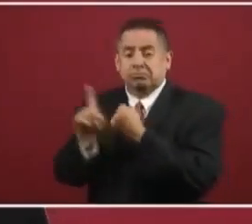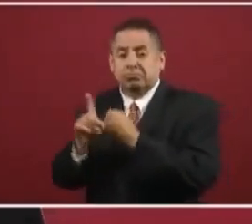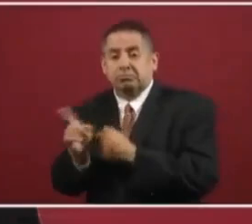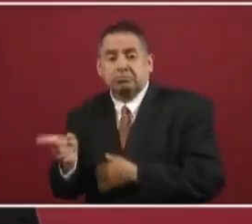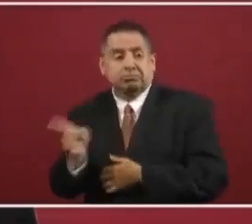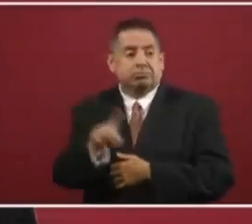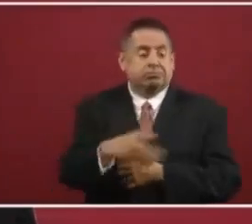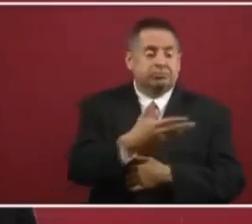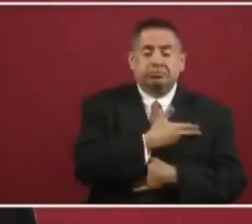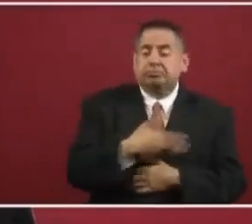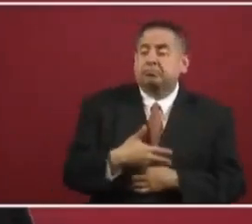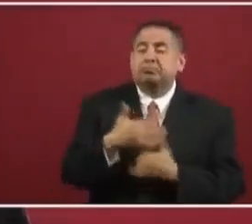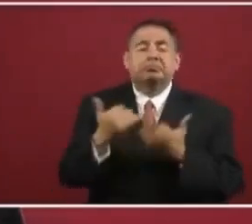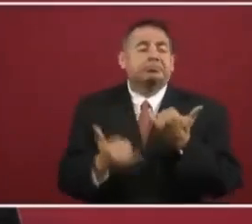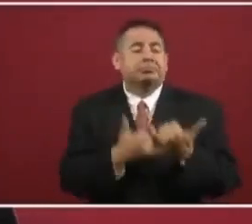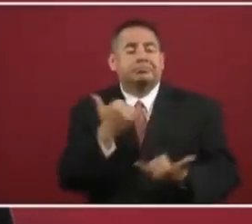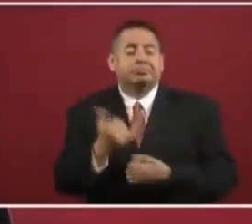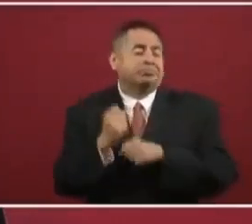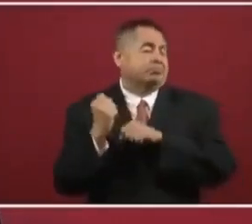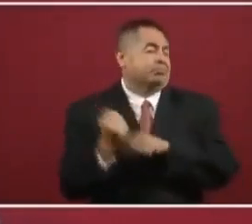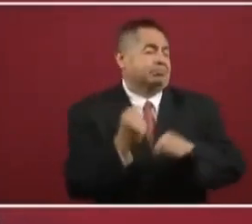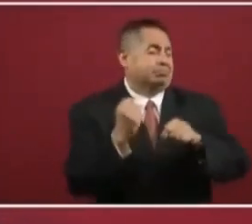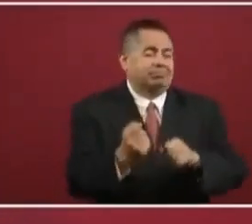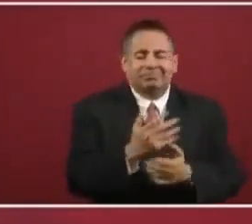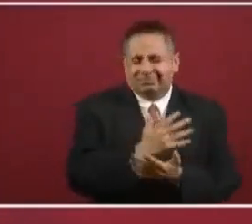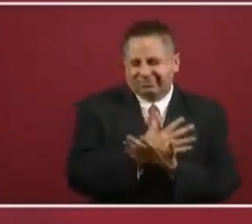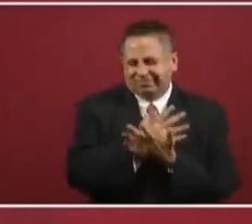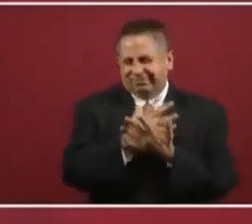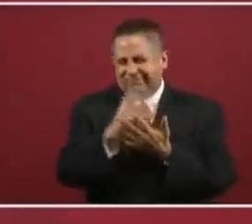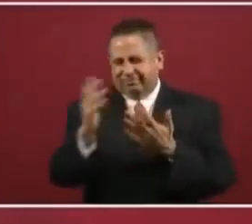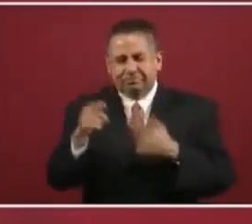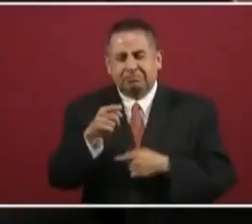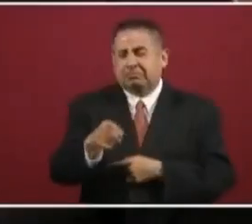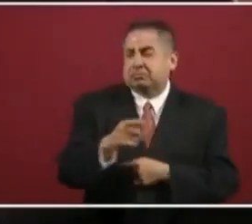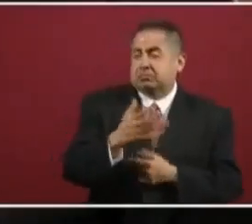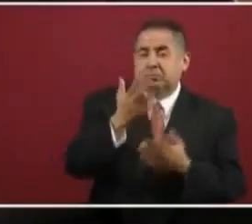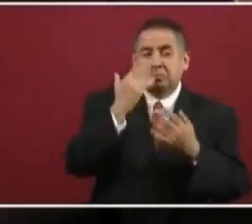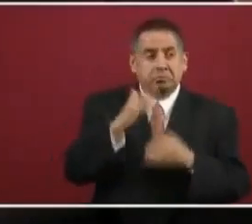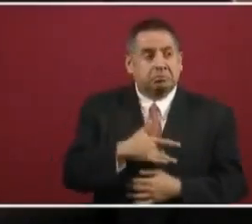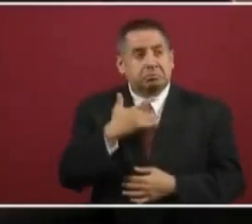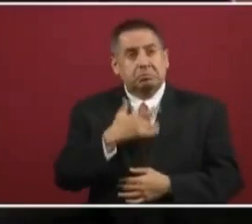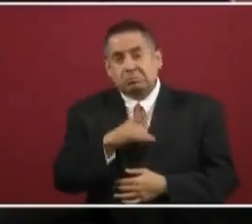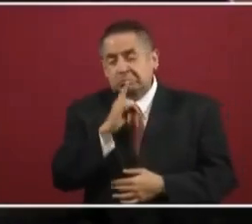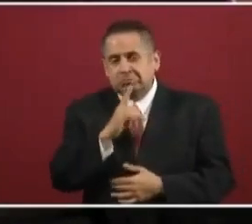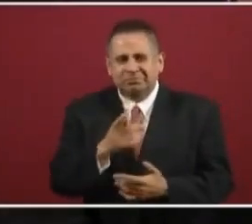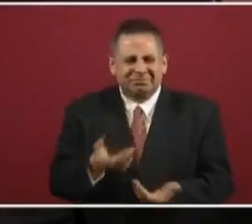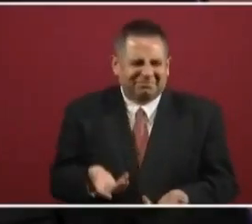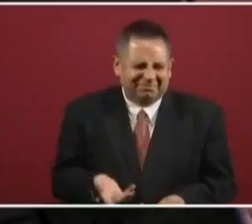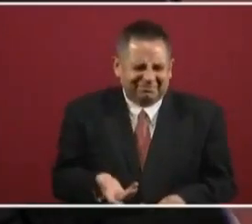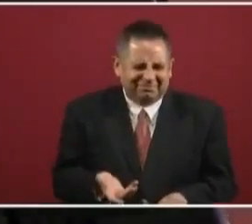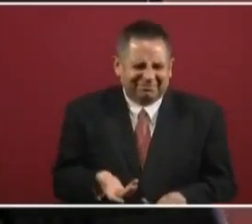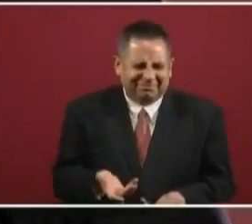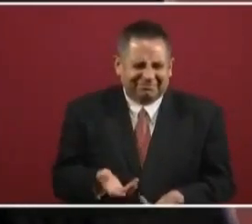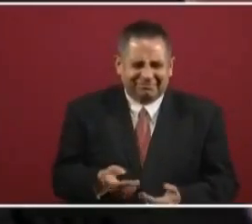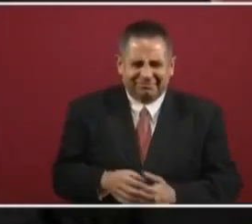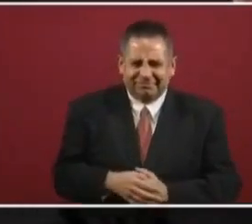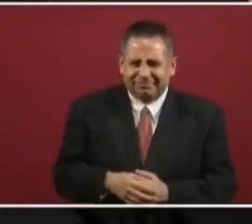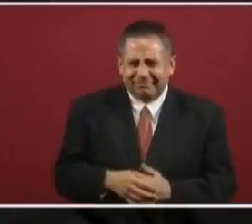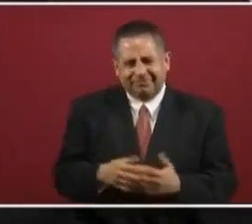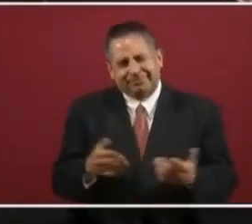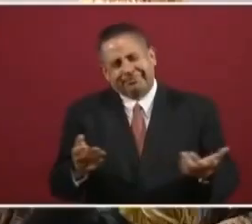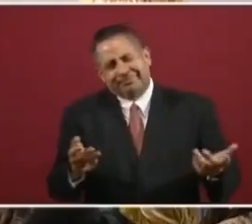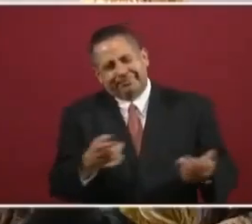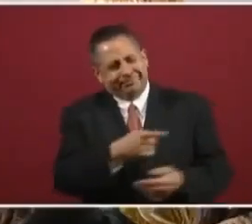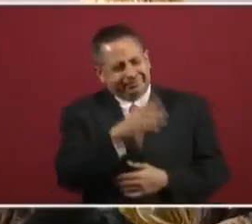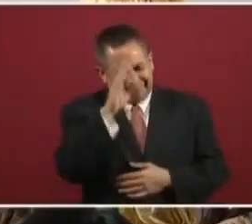presidente Jugando béisbol quitado de la pena no